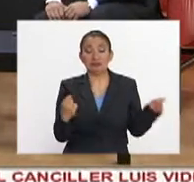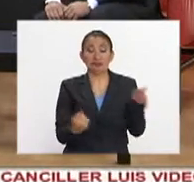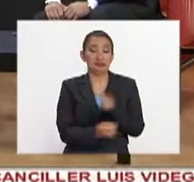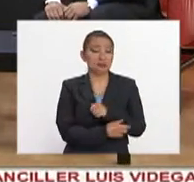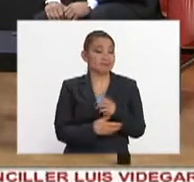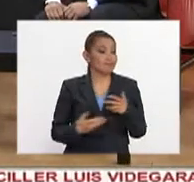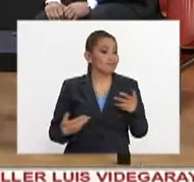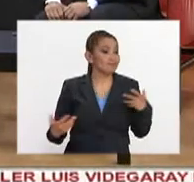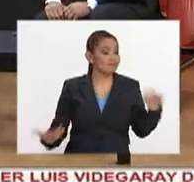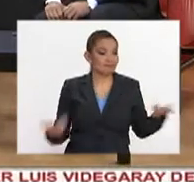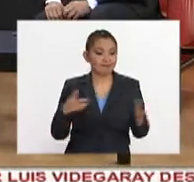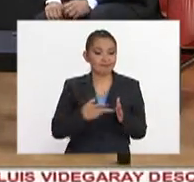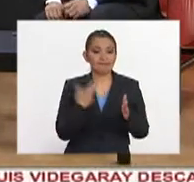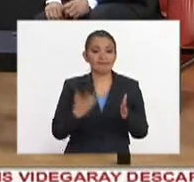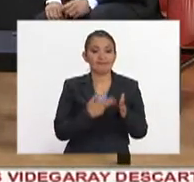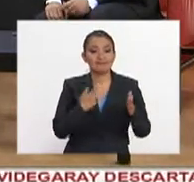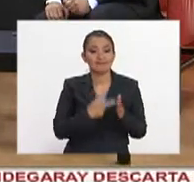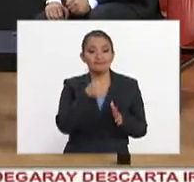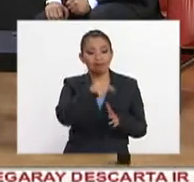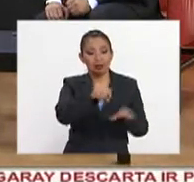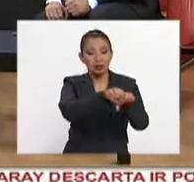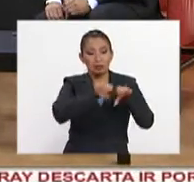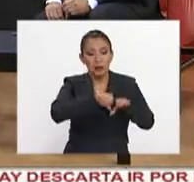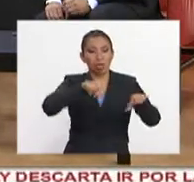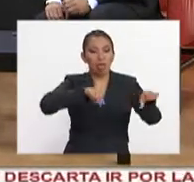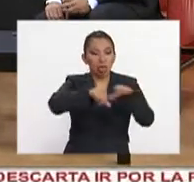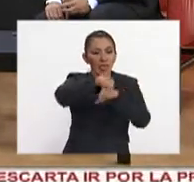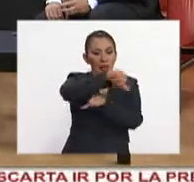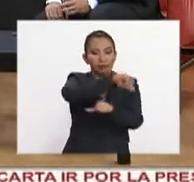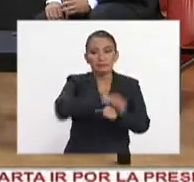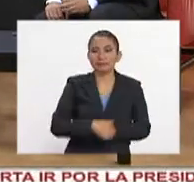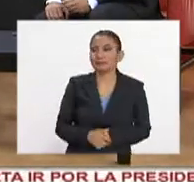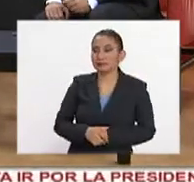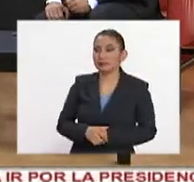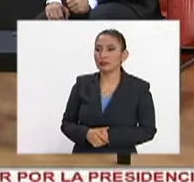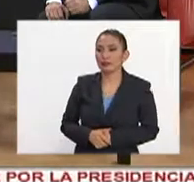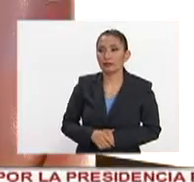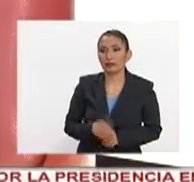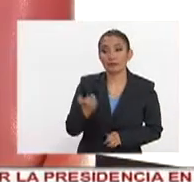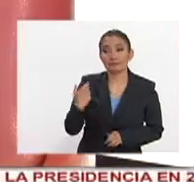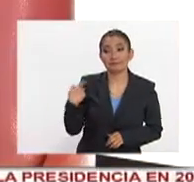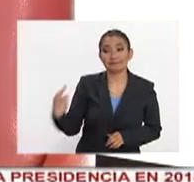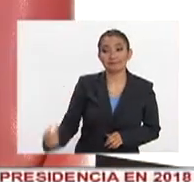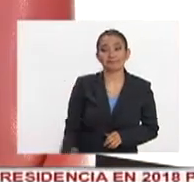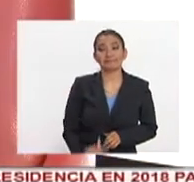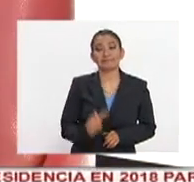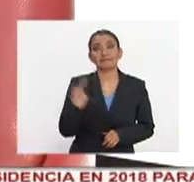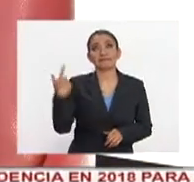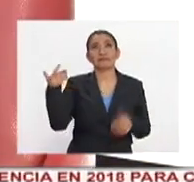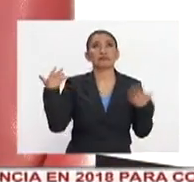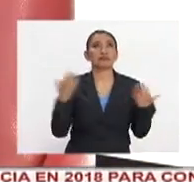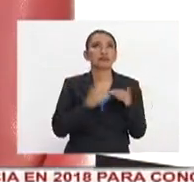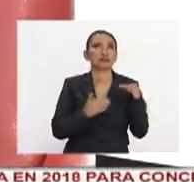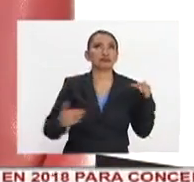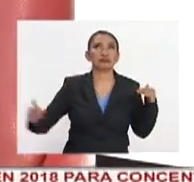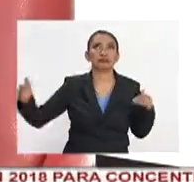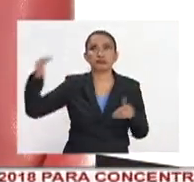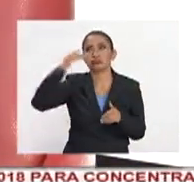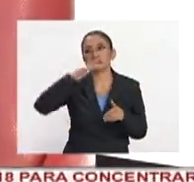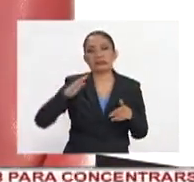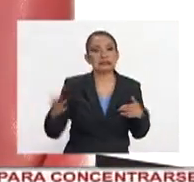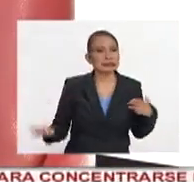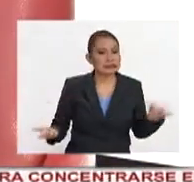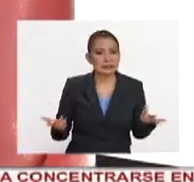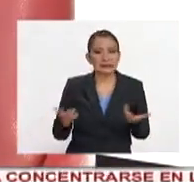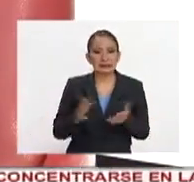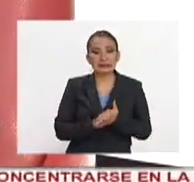manera constante a su gabinete? Bueno, esa es la pregunta sé que de no oro, tienes una ¿no? bolita No de